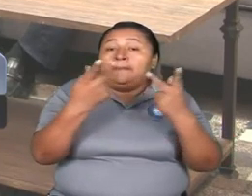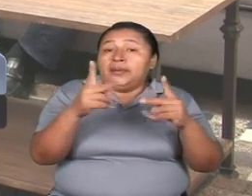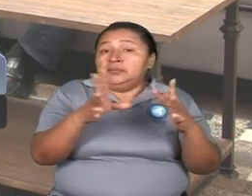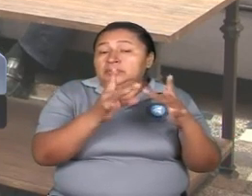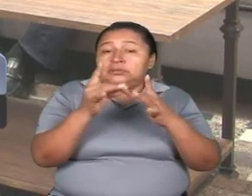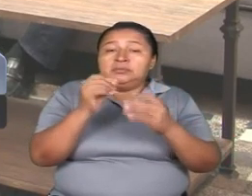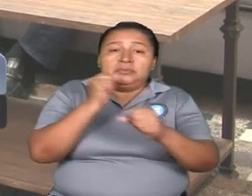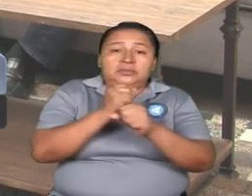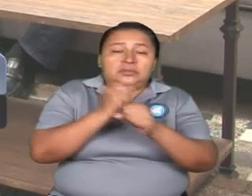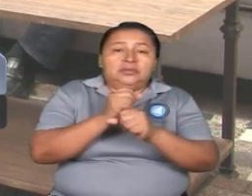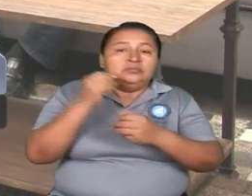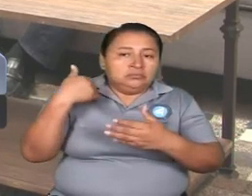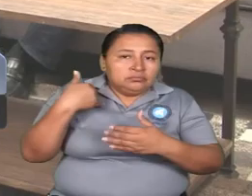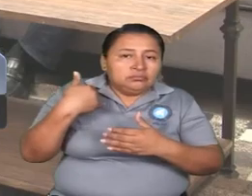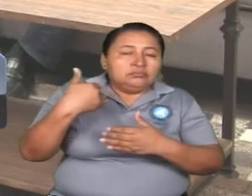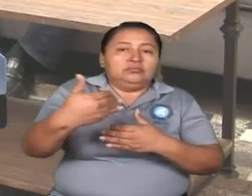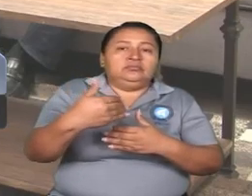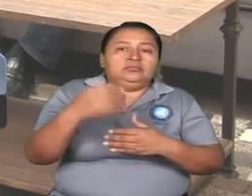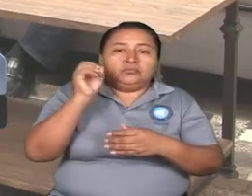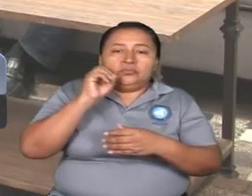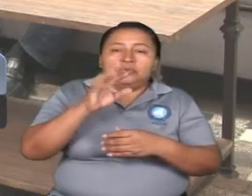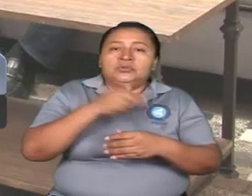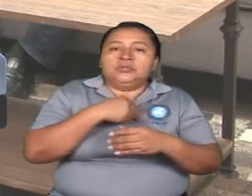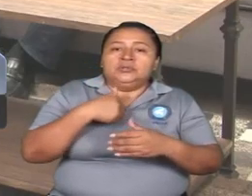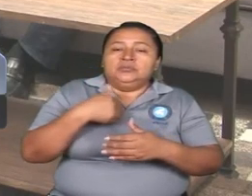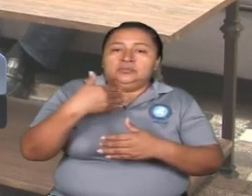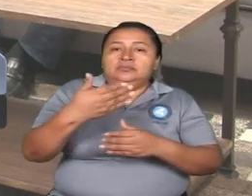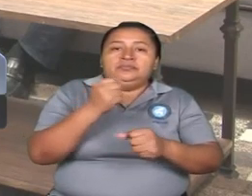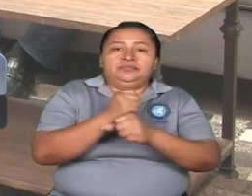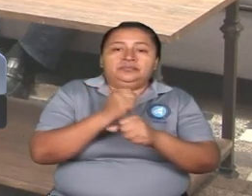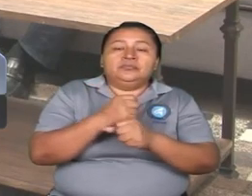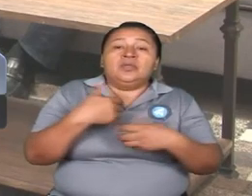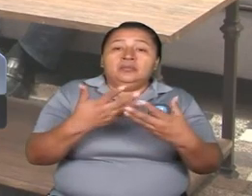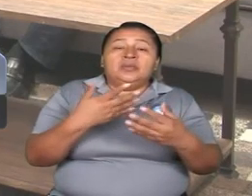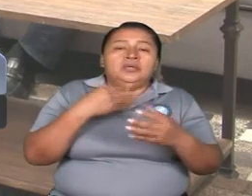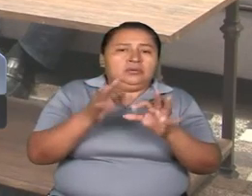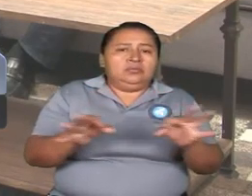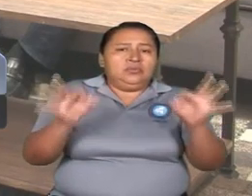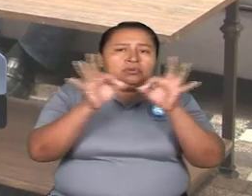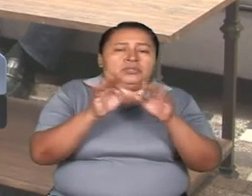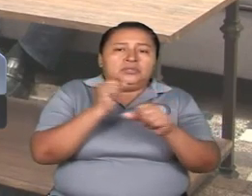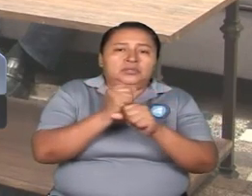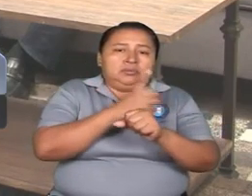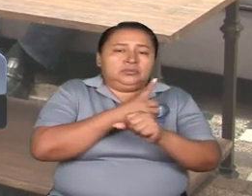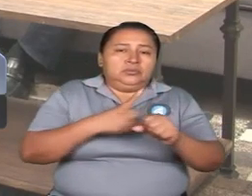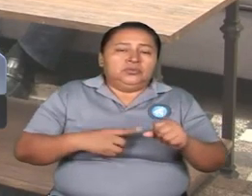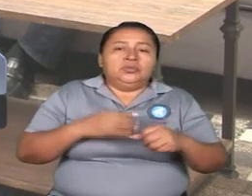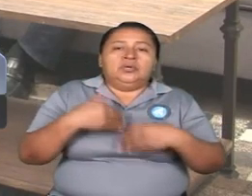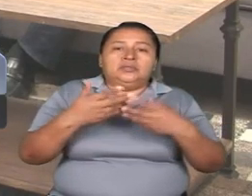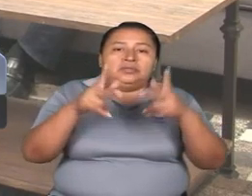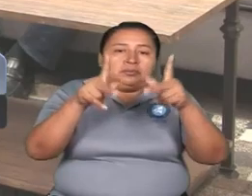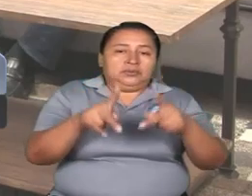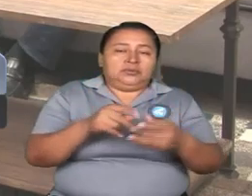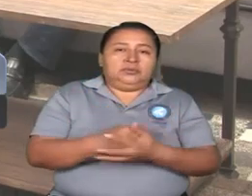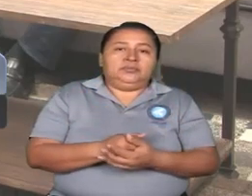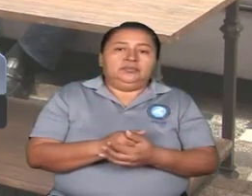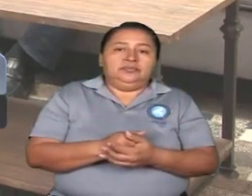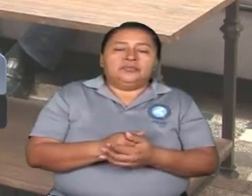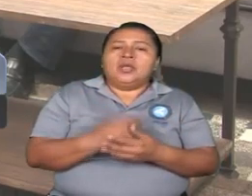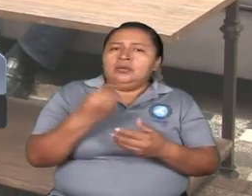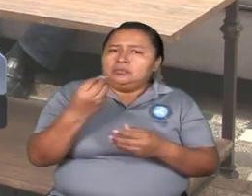al trabajo de proyección que hacemos, que también es de interés de los diputados hacia la población. Y